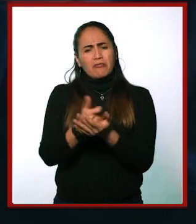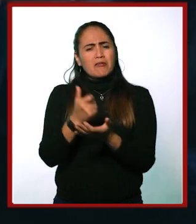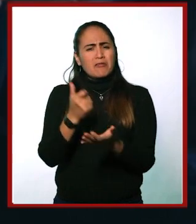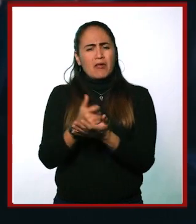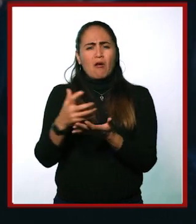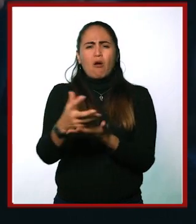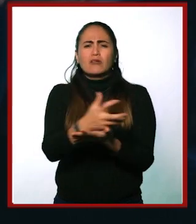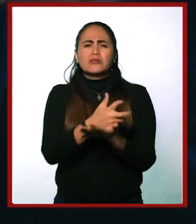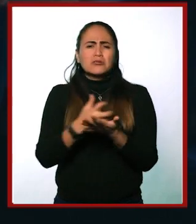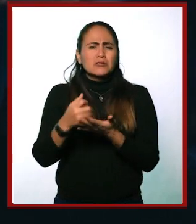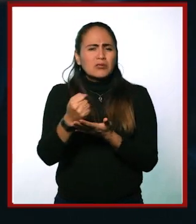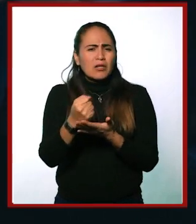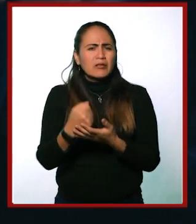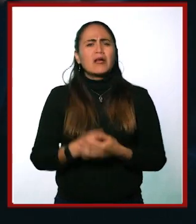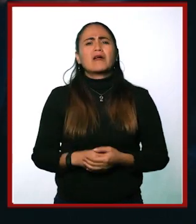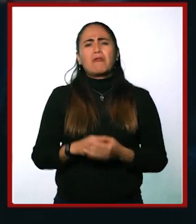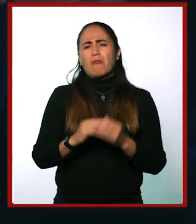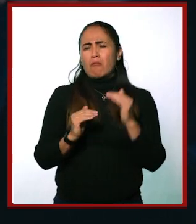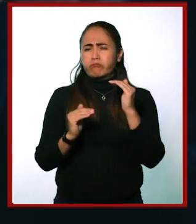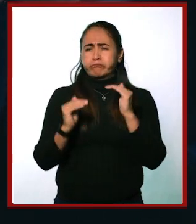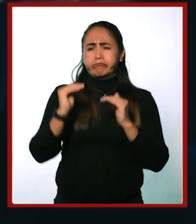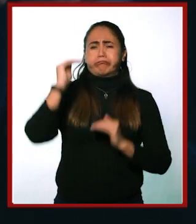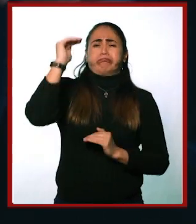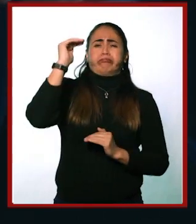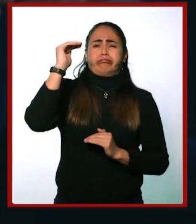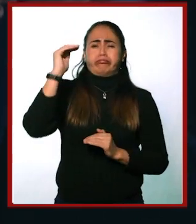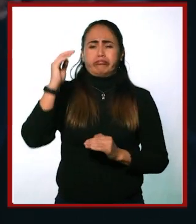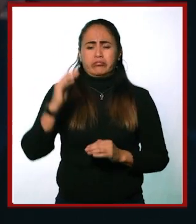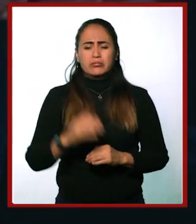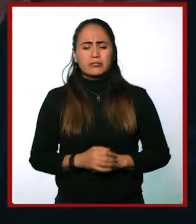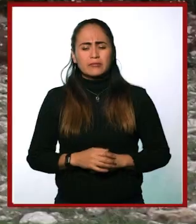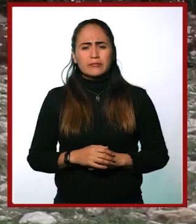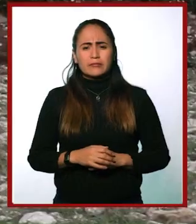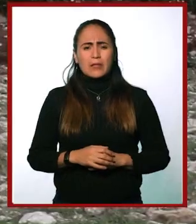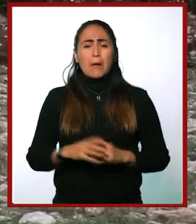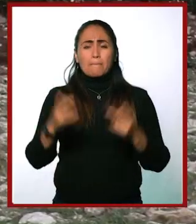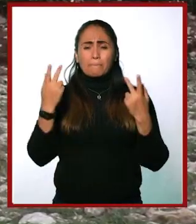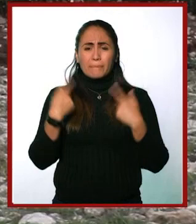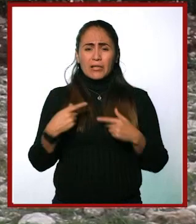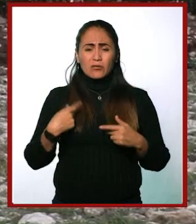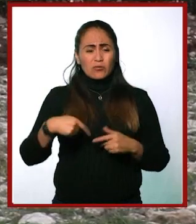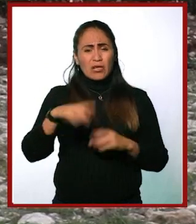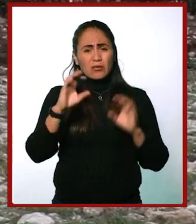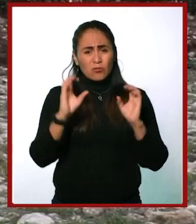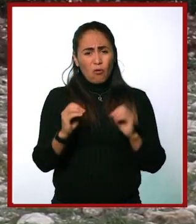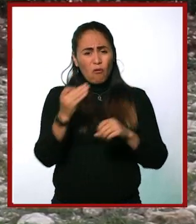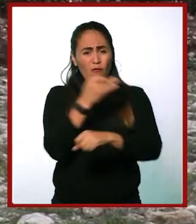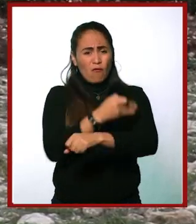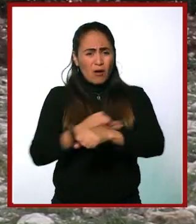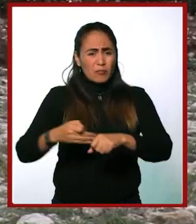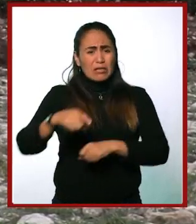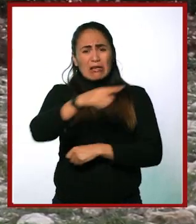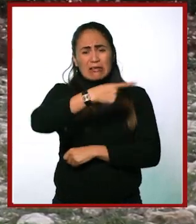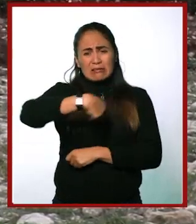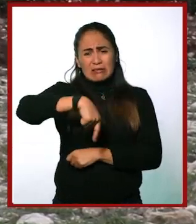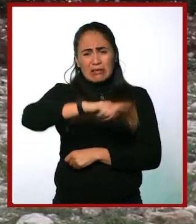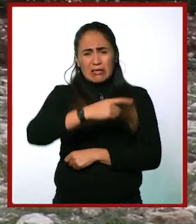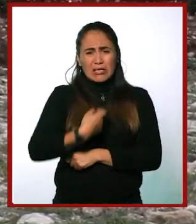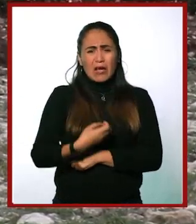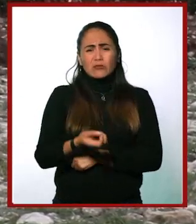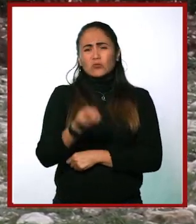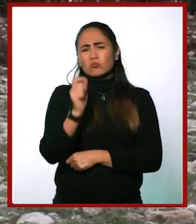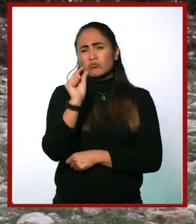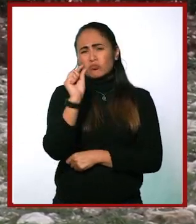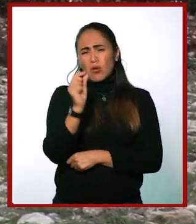que efectivamente son totalmente desproporcionados frente a personas, a familias que apenas